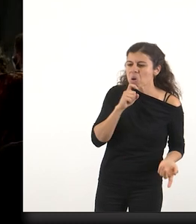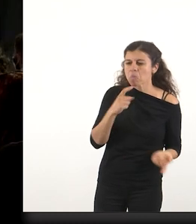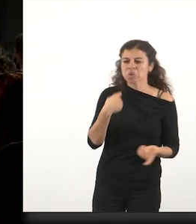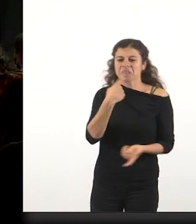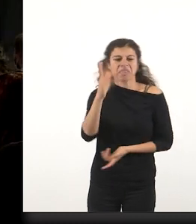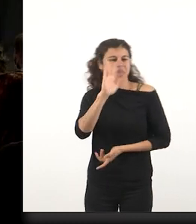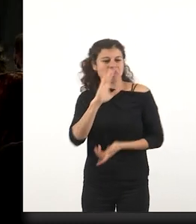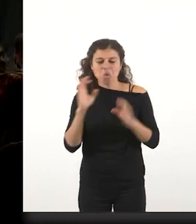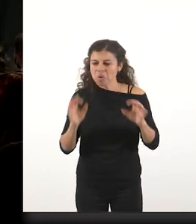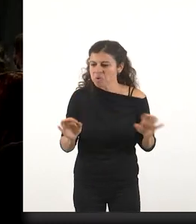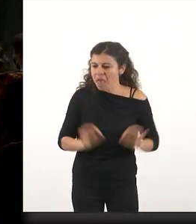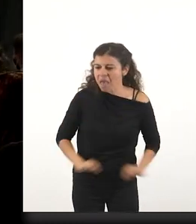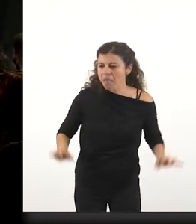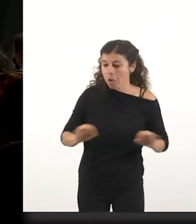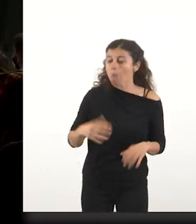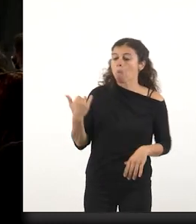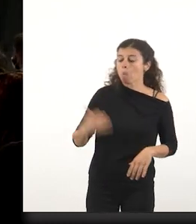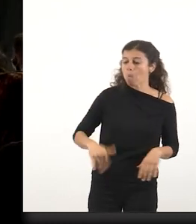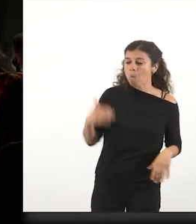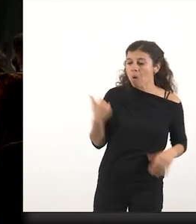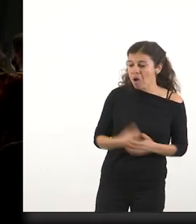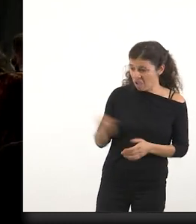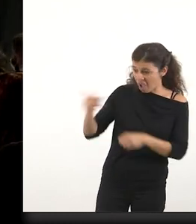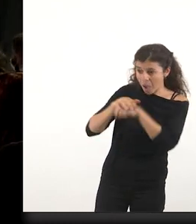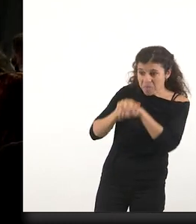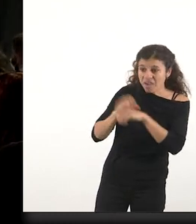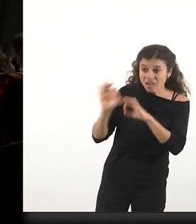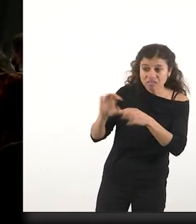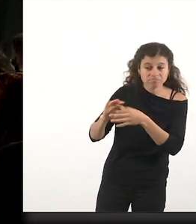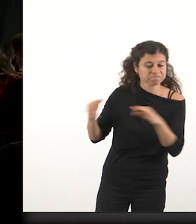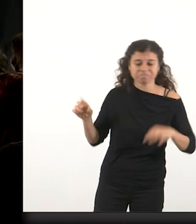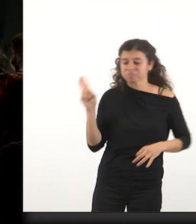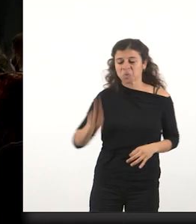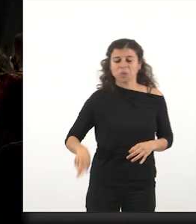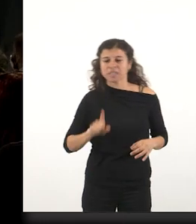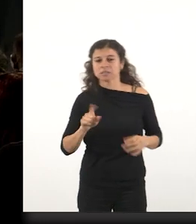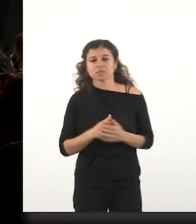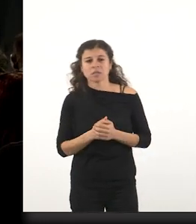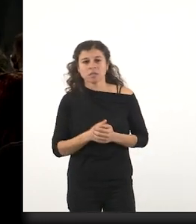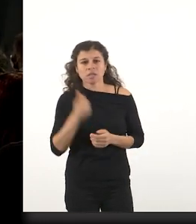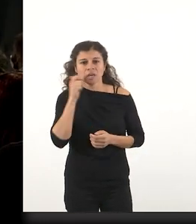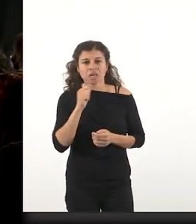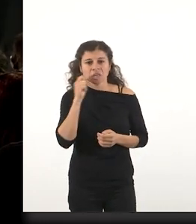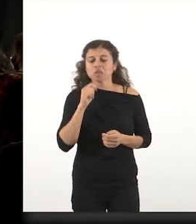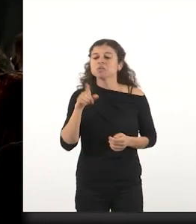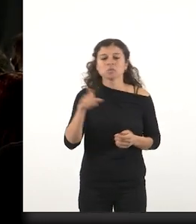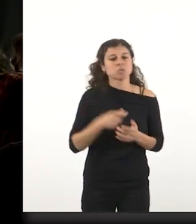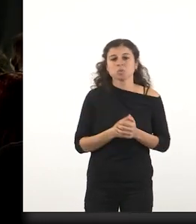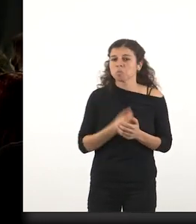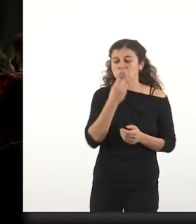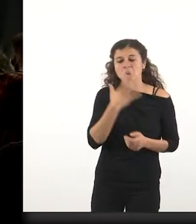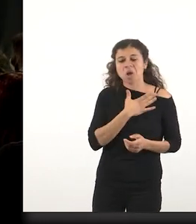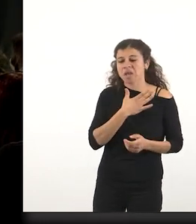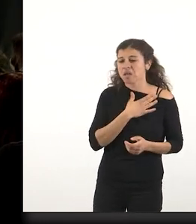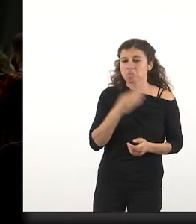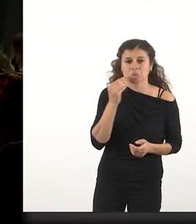ni se van la vuelta, tía. Joder. Amigas son esas, ¿no? Cariño, tú de buena eres tonta, ¿eh?